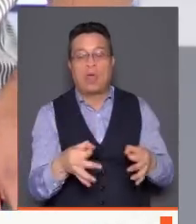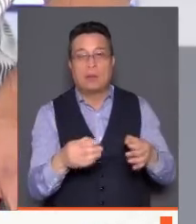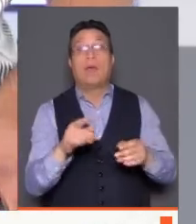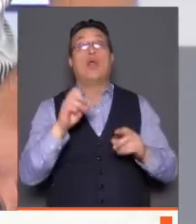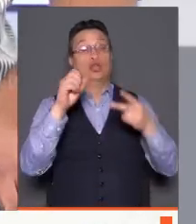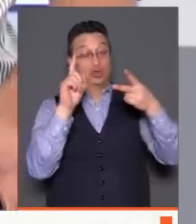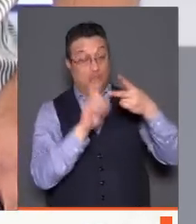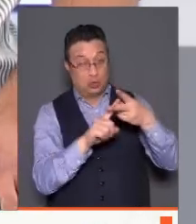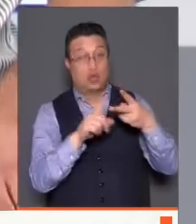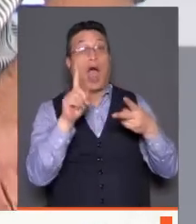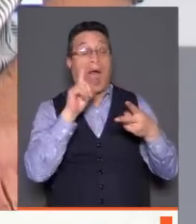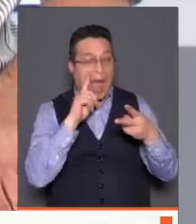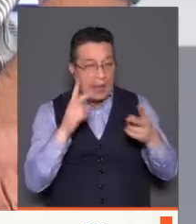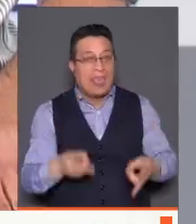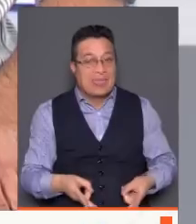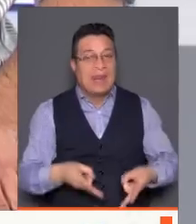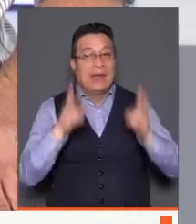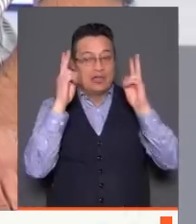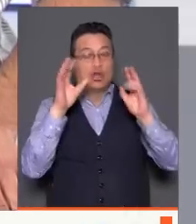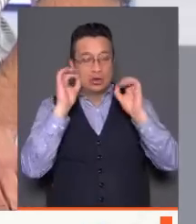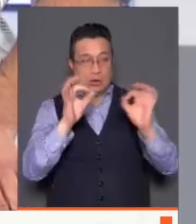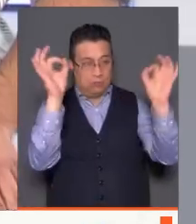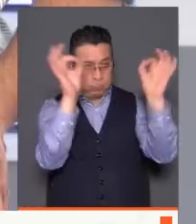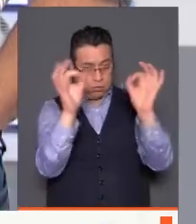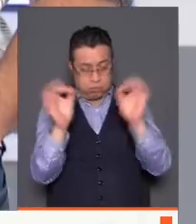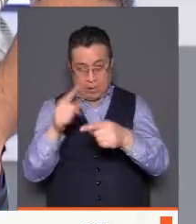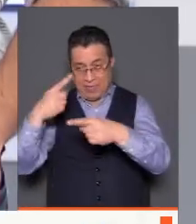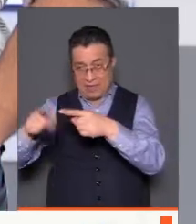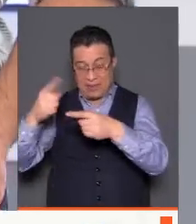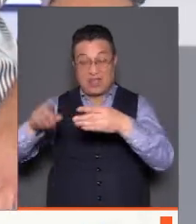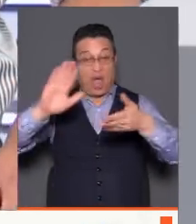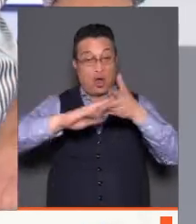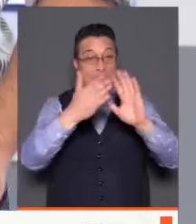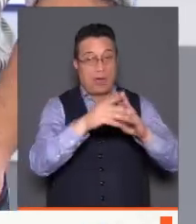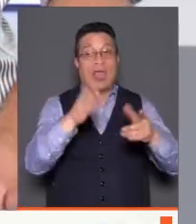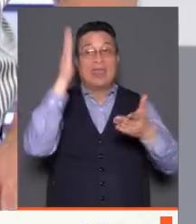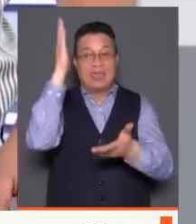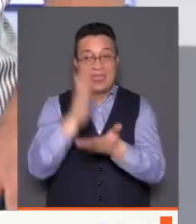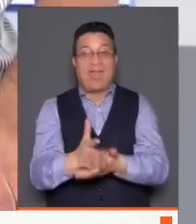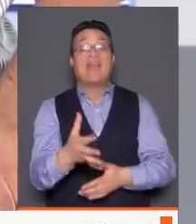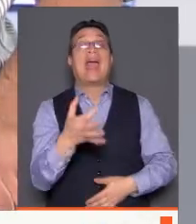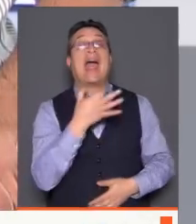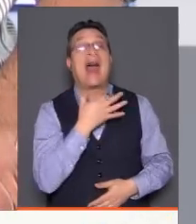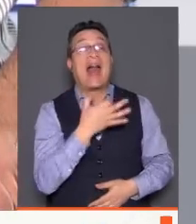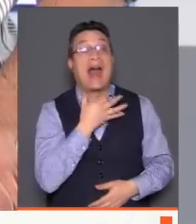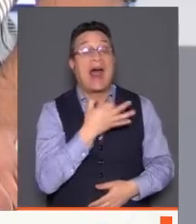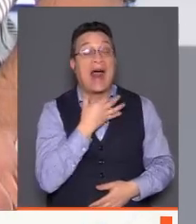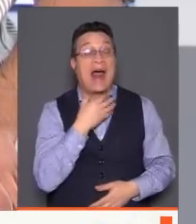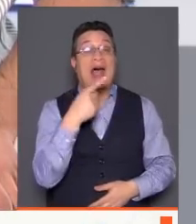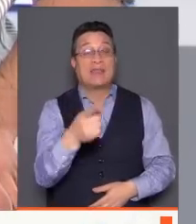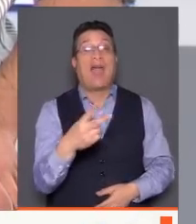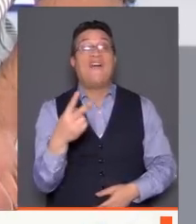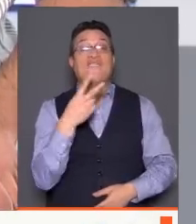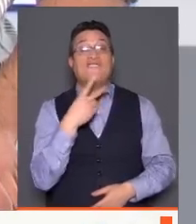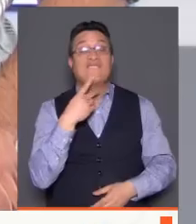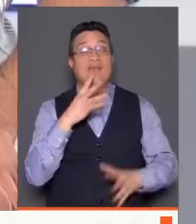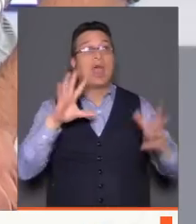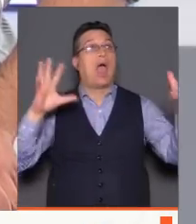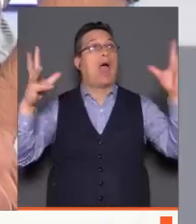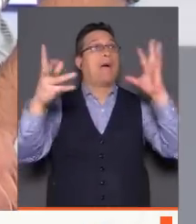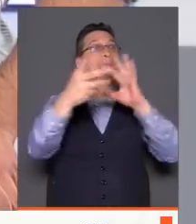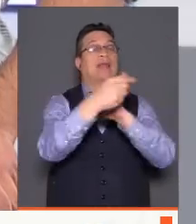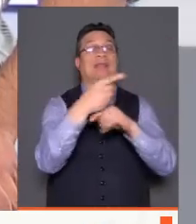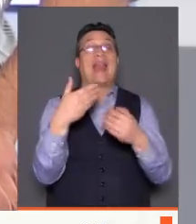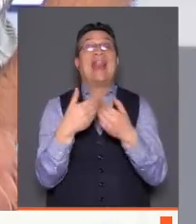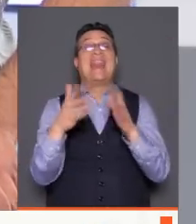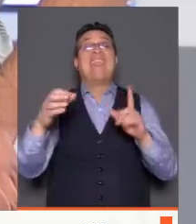derecho y especifica a las distintas comunidades que deben garantizarse vivir en ambientes libres de violencia.